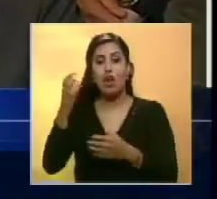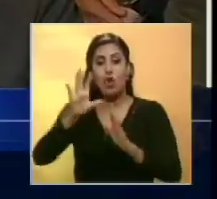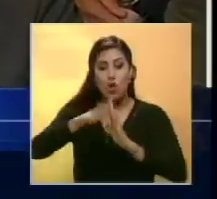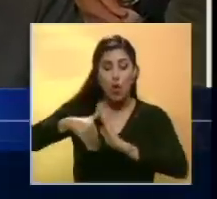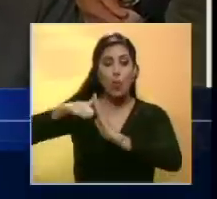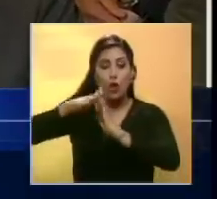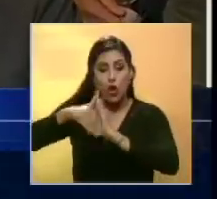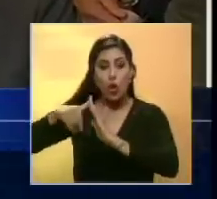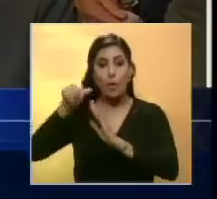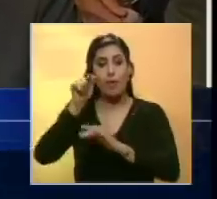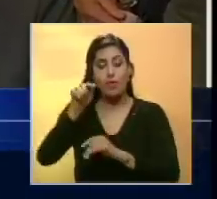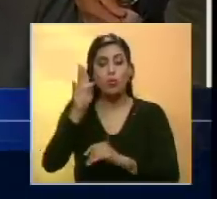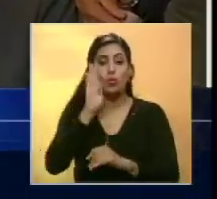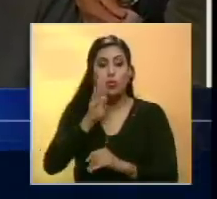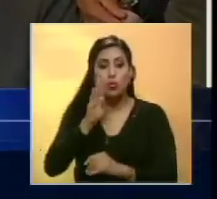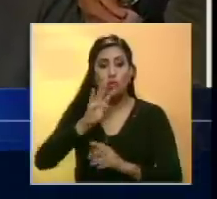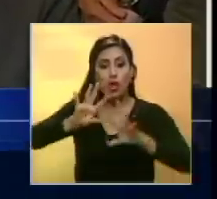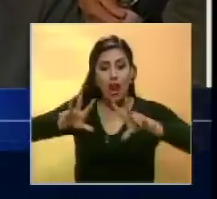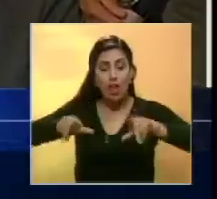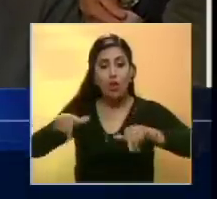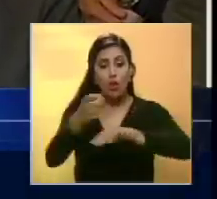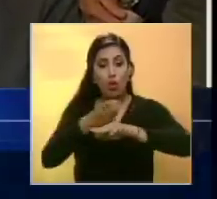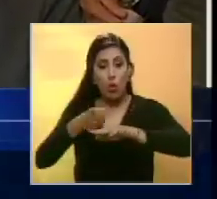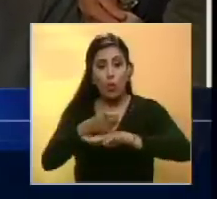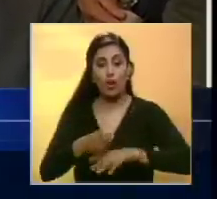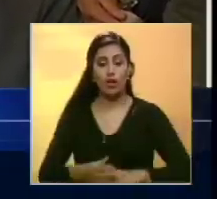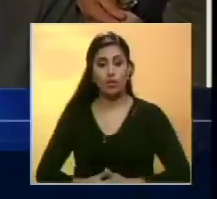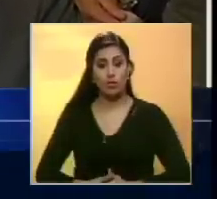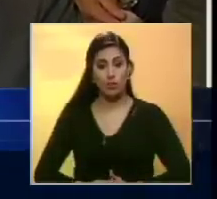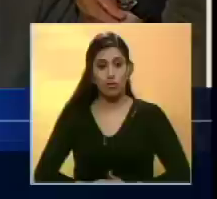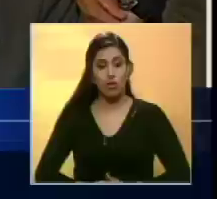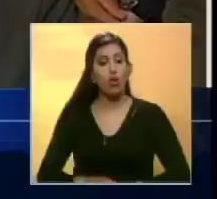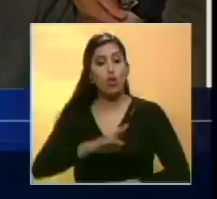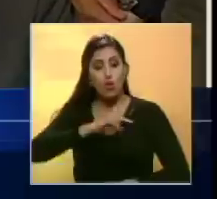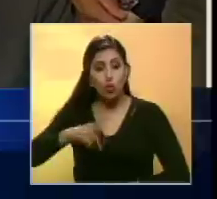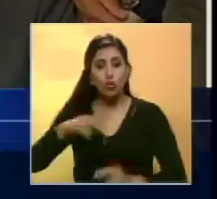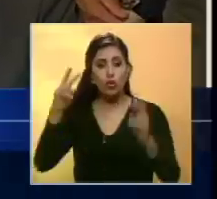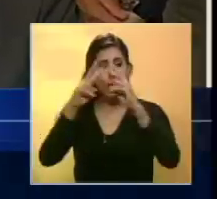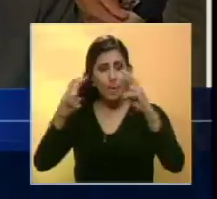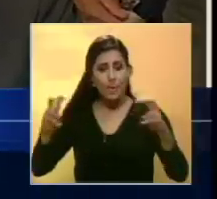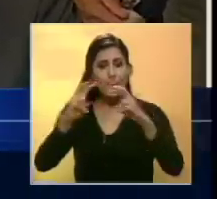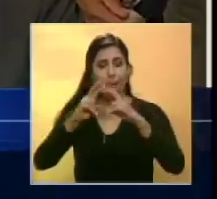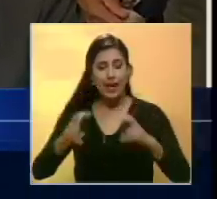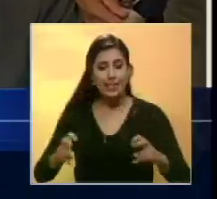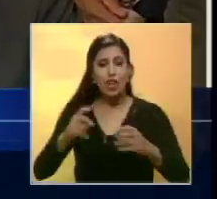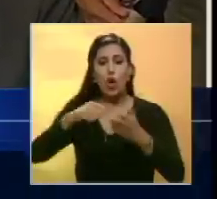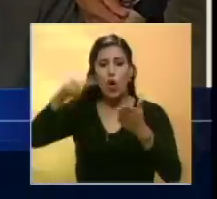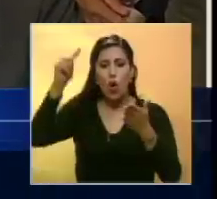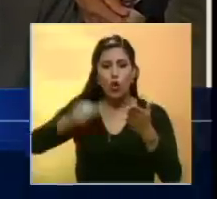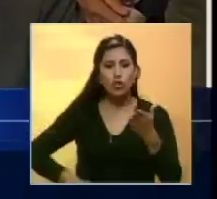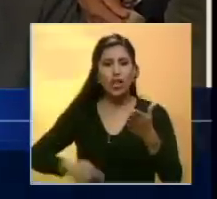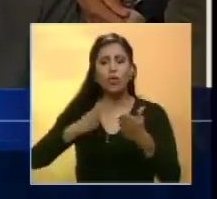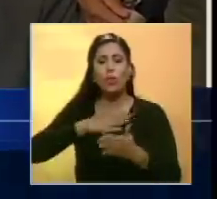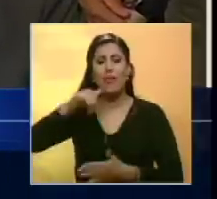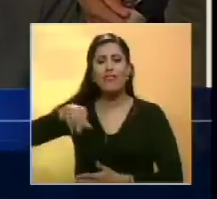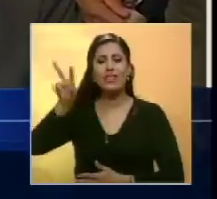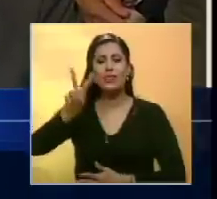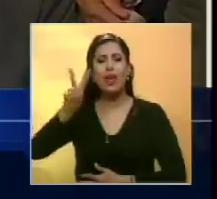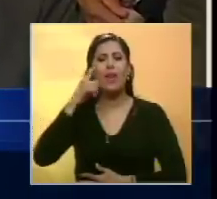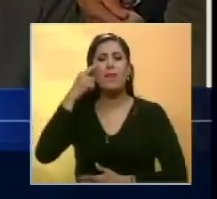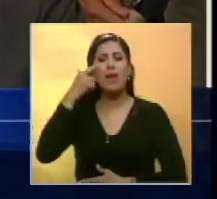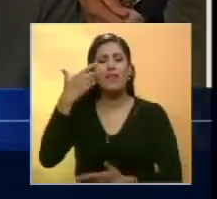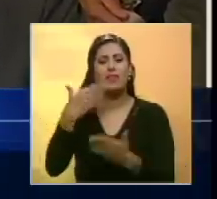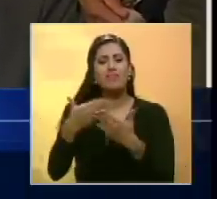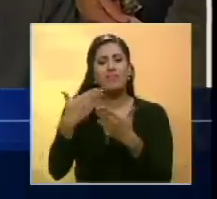tragando la ineficiencia y la corrupción del gobierno. Vamos a investigar los contratos de interés nacional para cuya